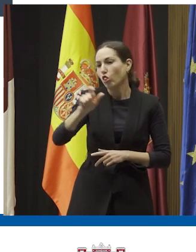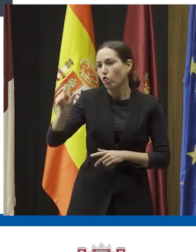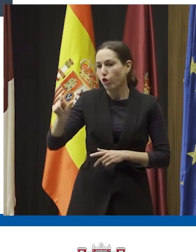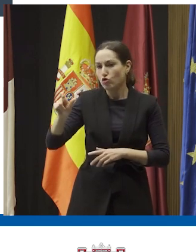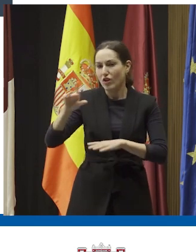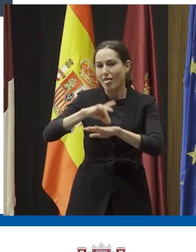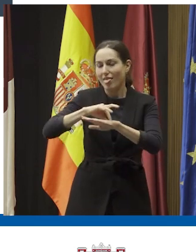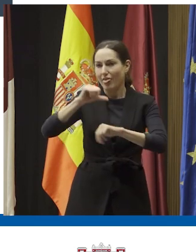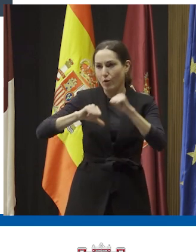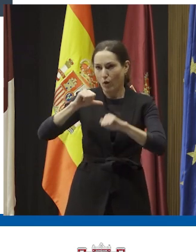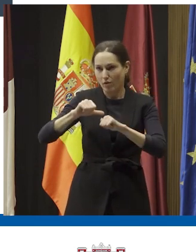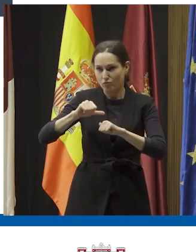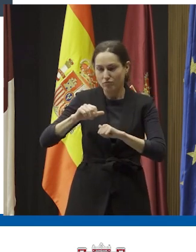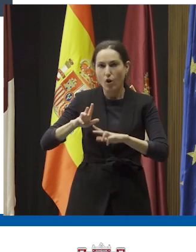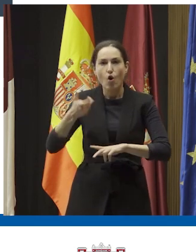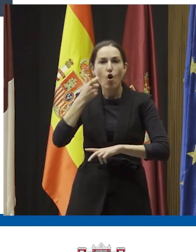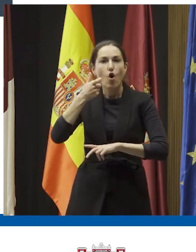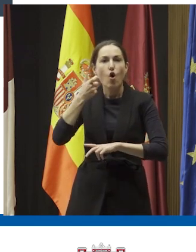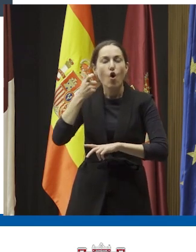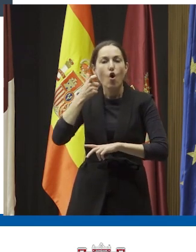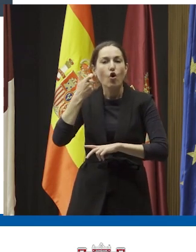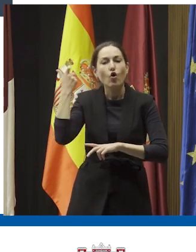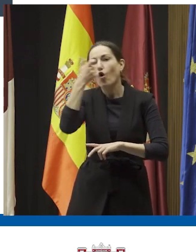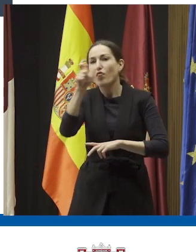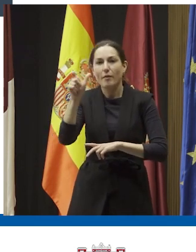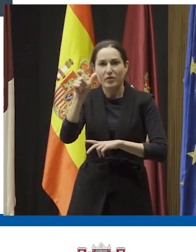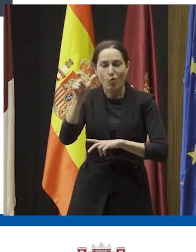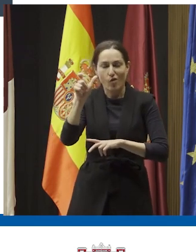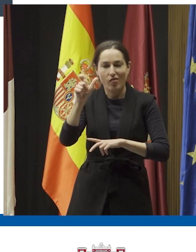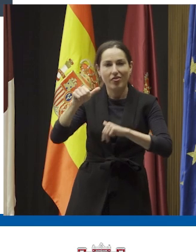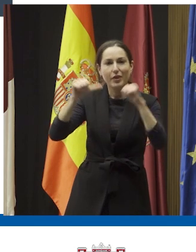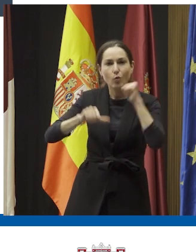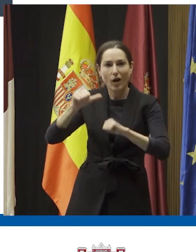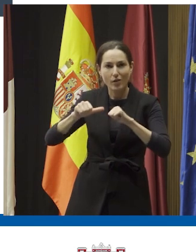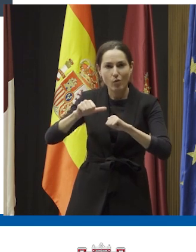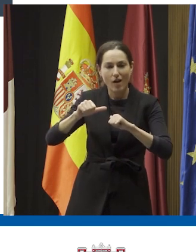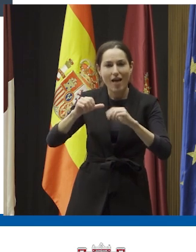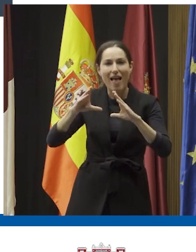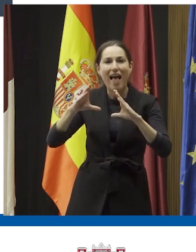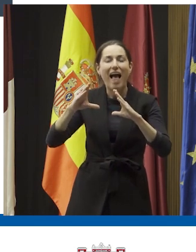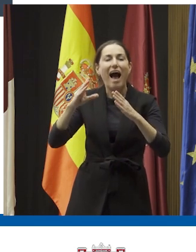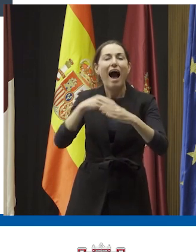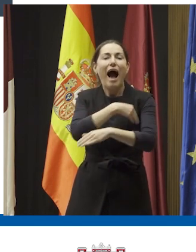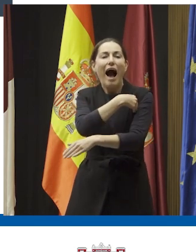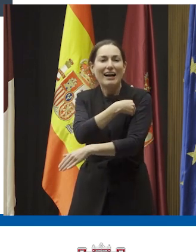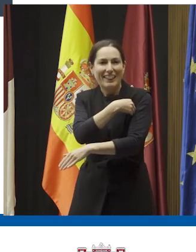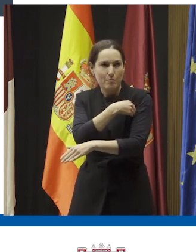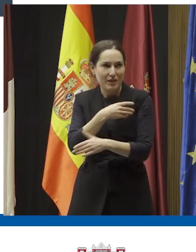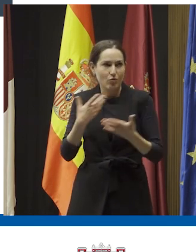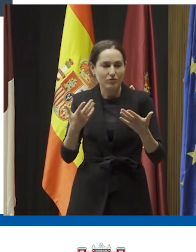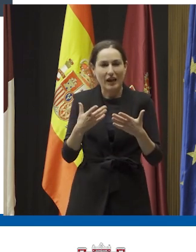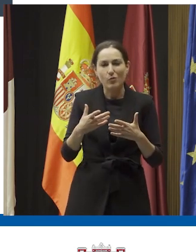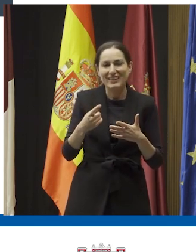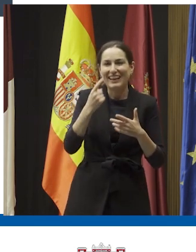académico. Ya no solamente es el sacamuelas que anda itinerante de pueblo en pueblo, ya es algo más,